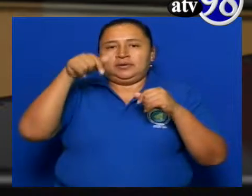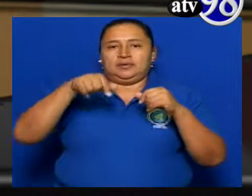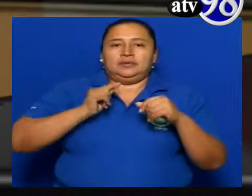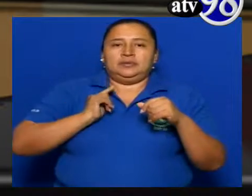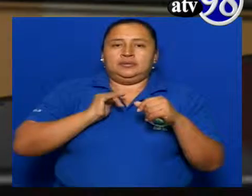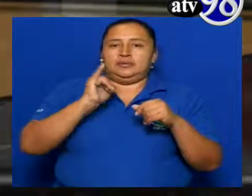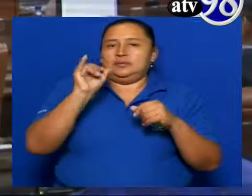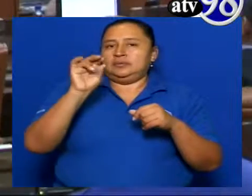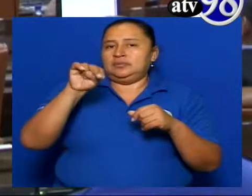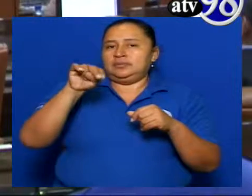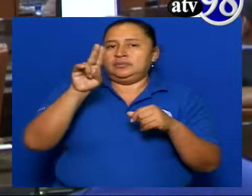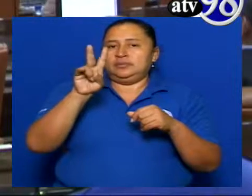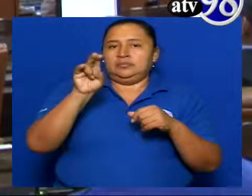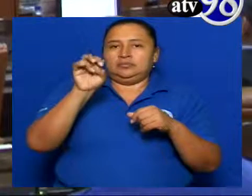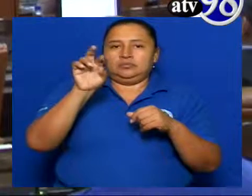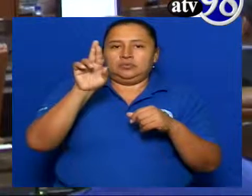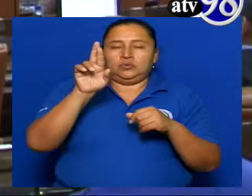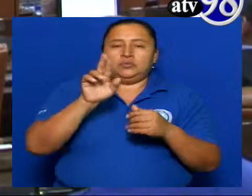INVUR.